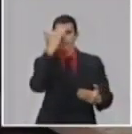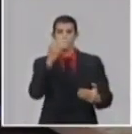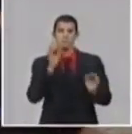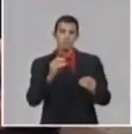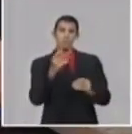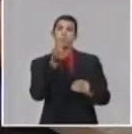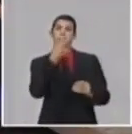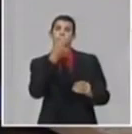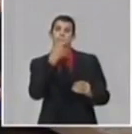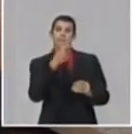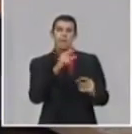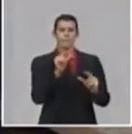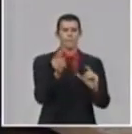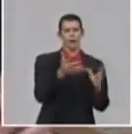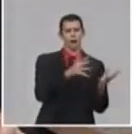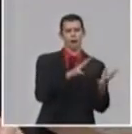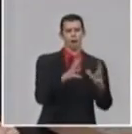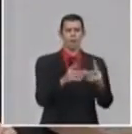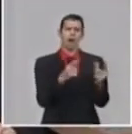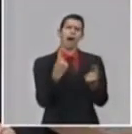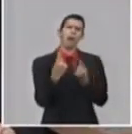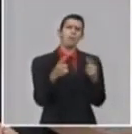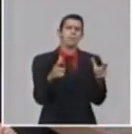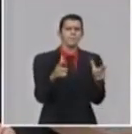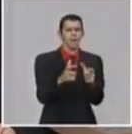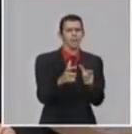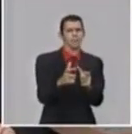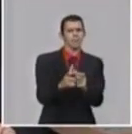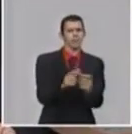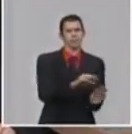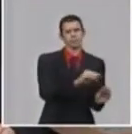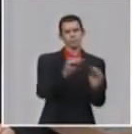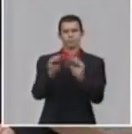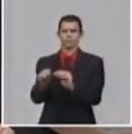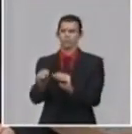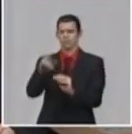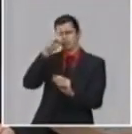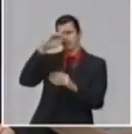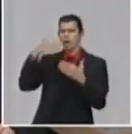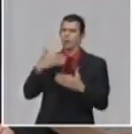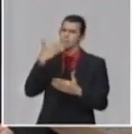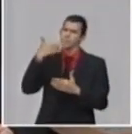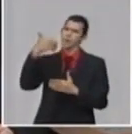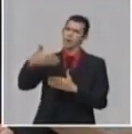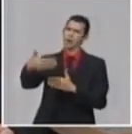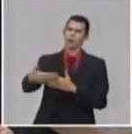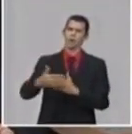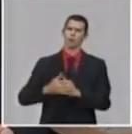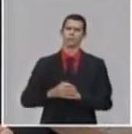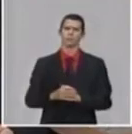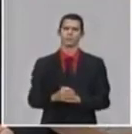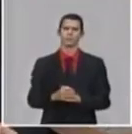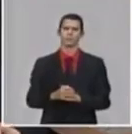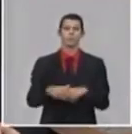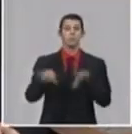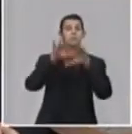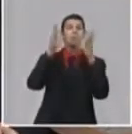de pacientes, hay una N, o sea, un número de pacientes significativo, y realmente el número que llega a grave o